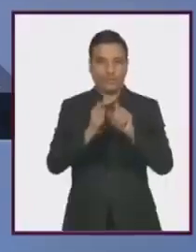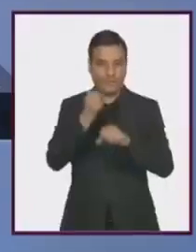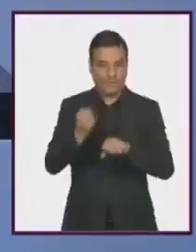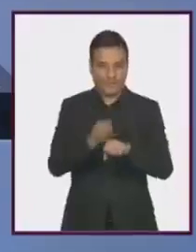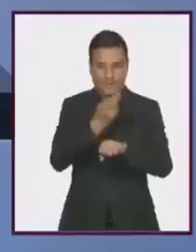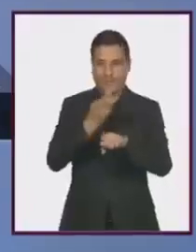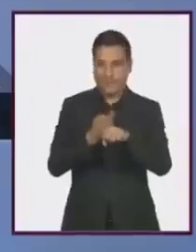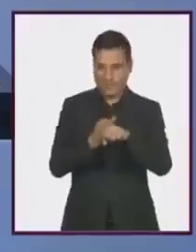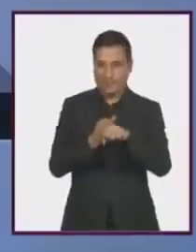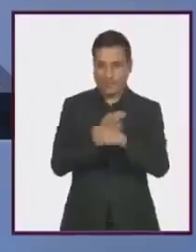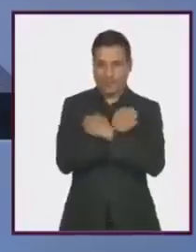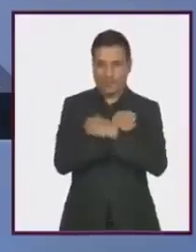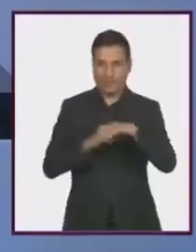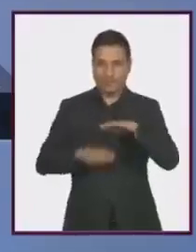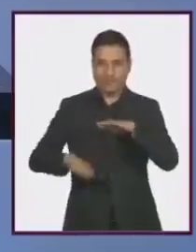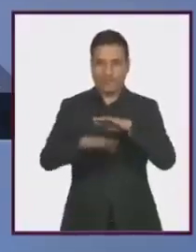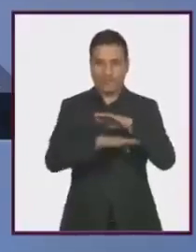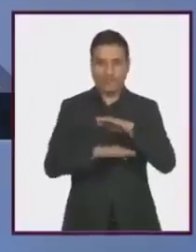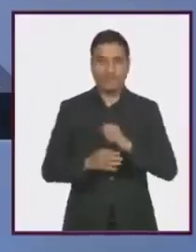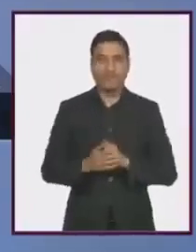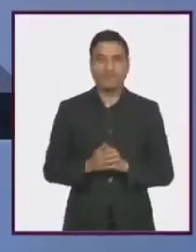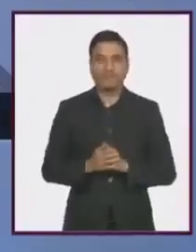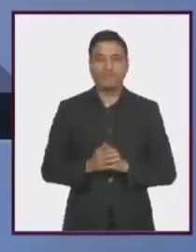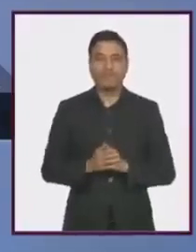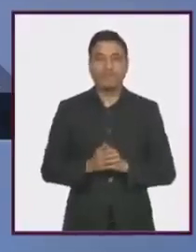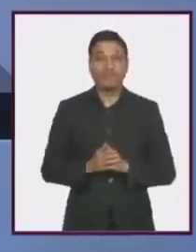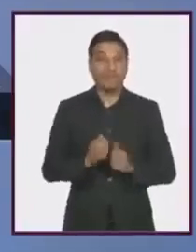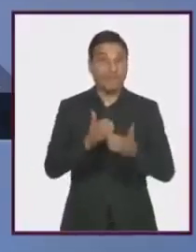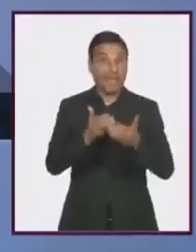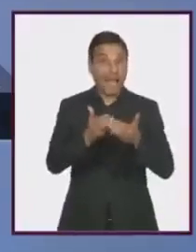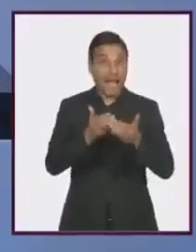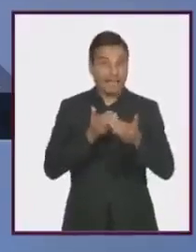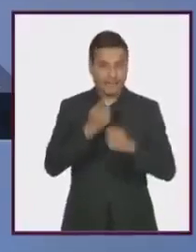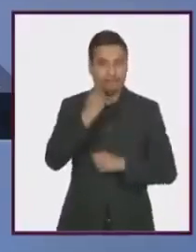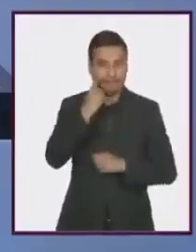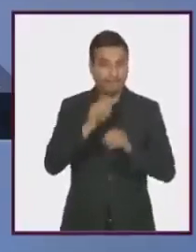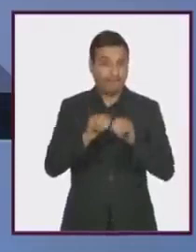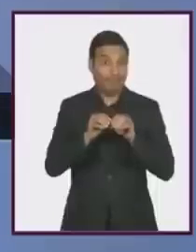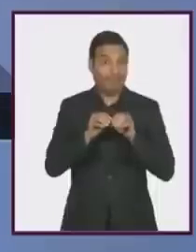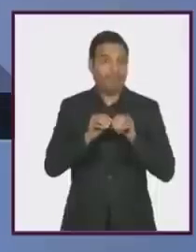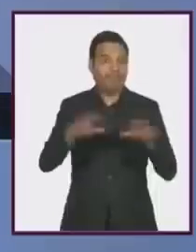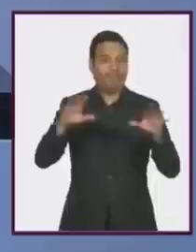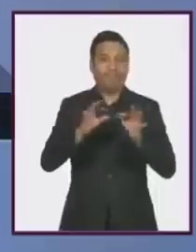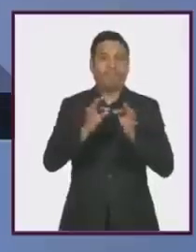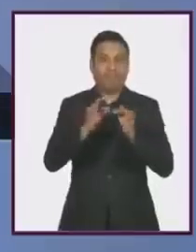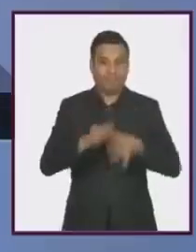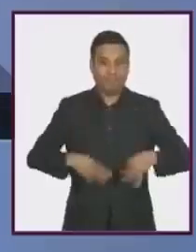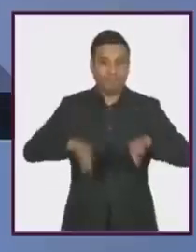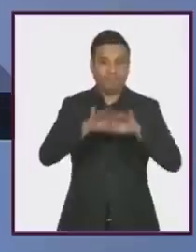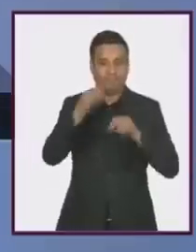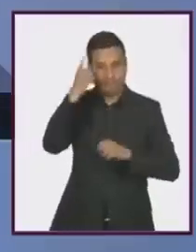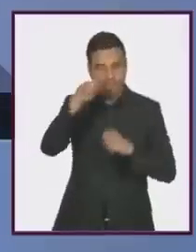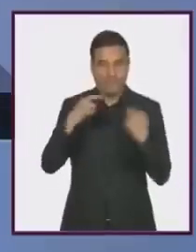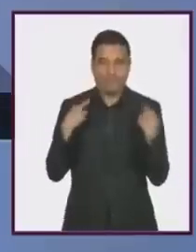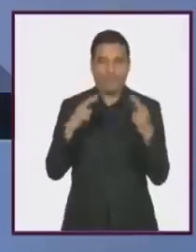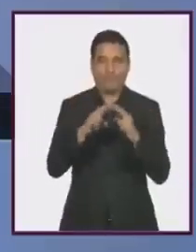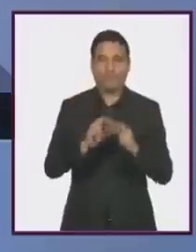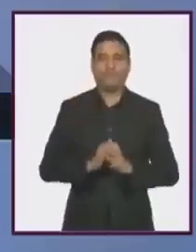Básica. Antes de continuar, queremos compartir un mensaje muy importante para la comunidad